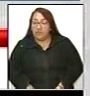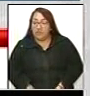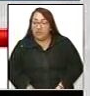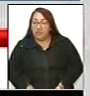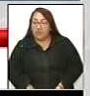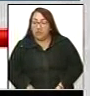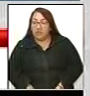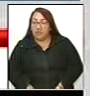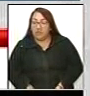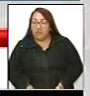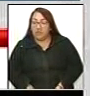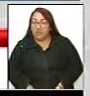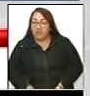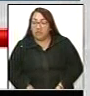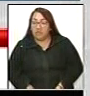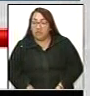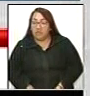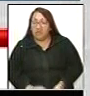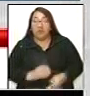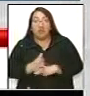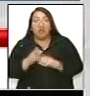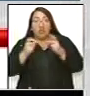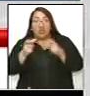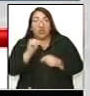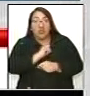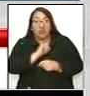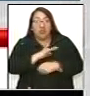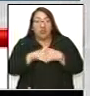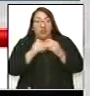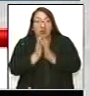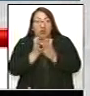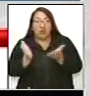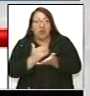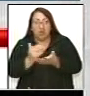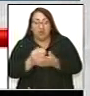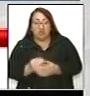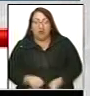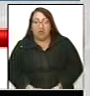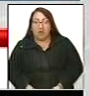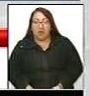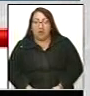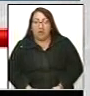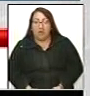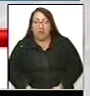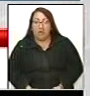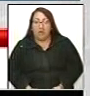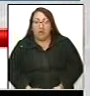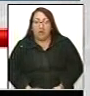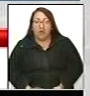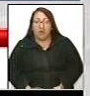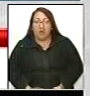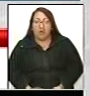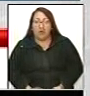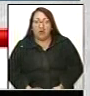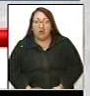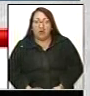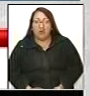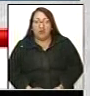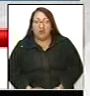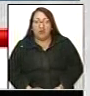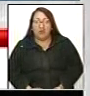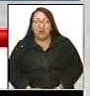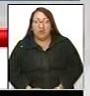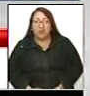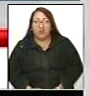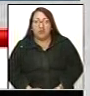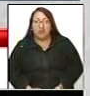efectivamente, a través del control institucional, que los libros virtual, que los libros y los textos